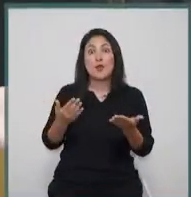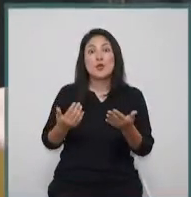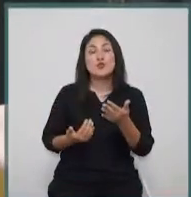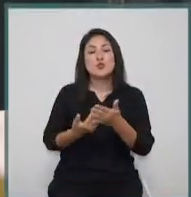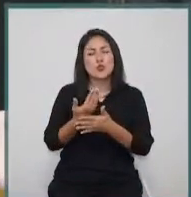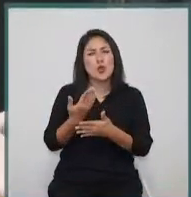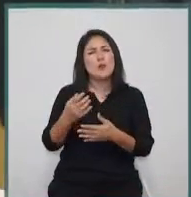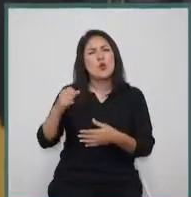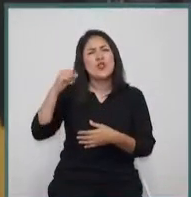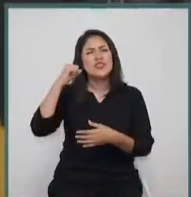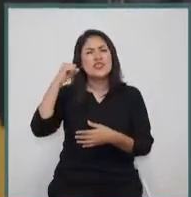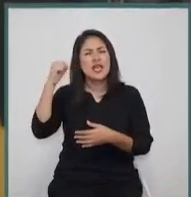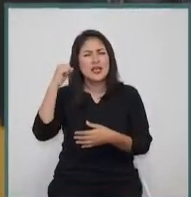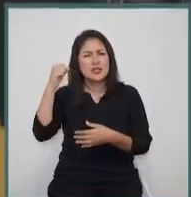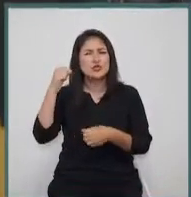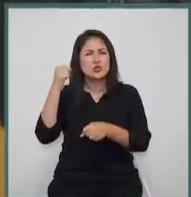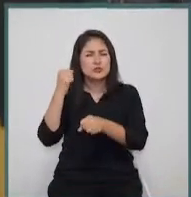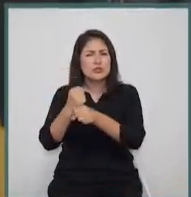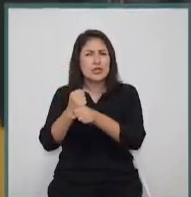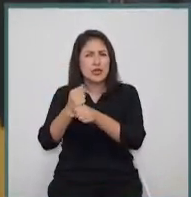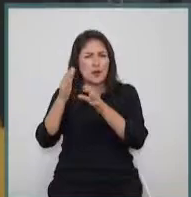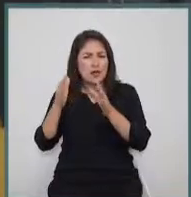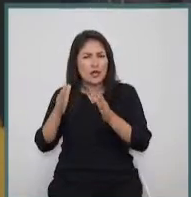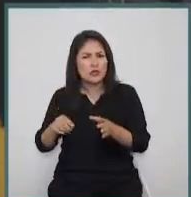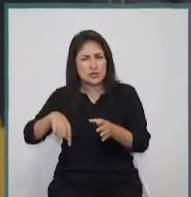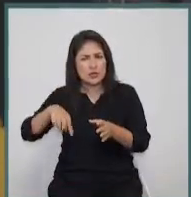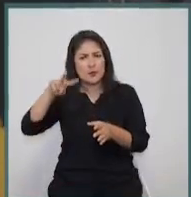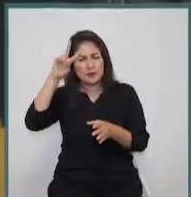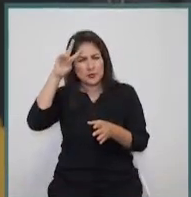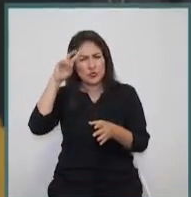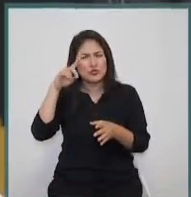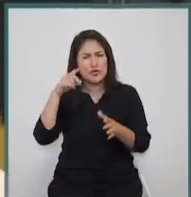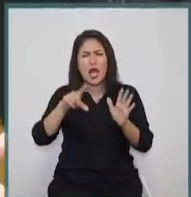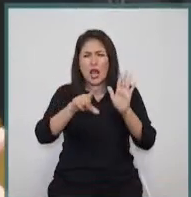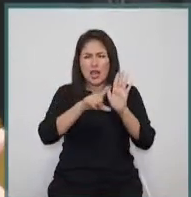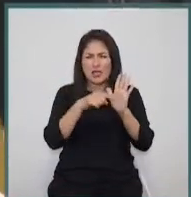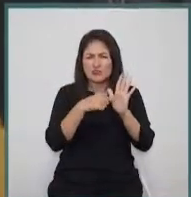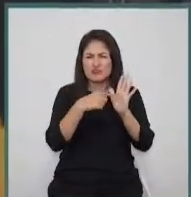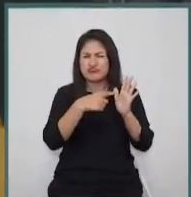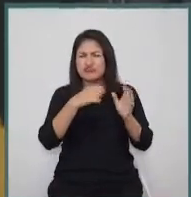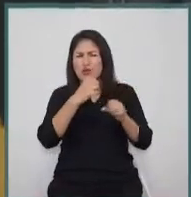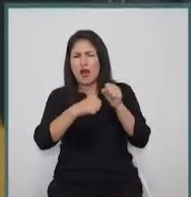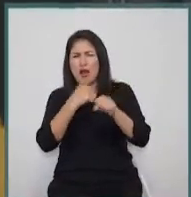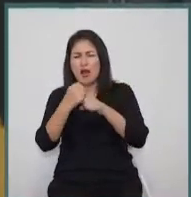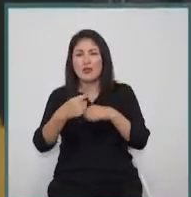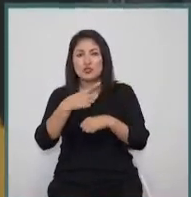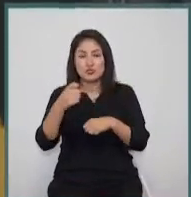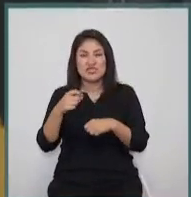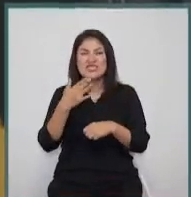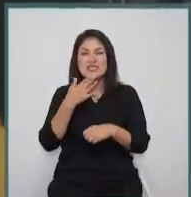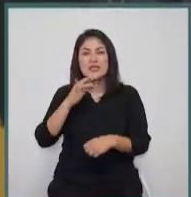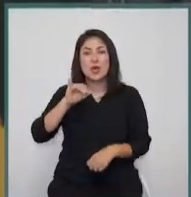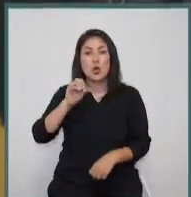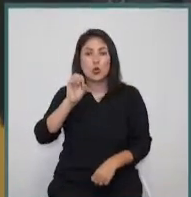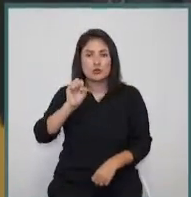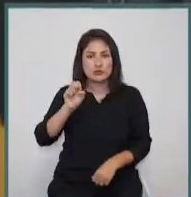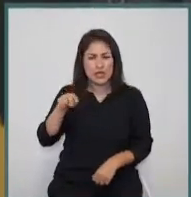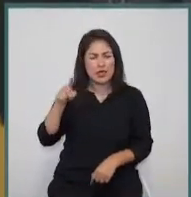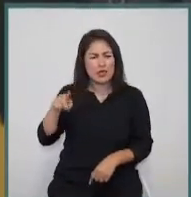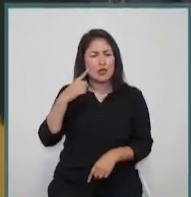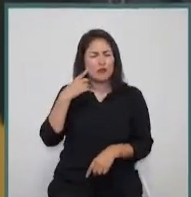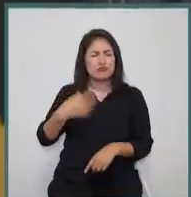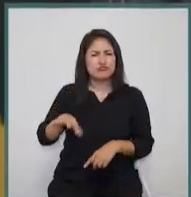dejamos con una nota sobre los derechos y beneficios laborales en el Perú, que ya cumplieron 100 años y fue impulsada por José Manuel Ramírez